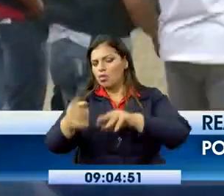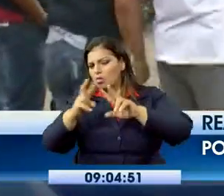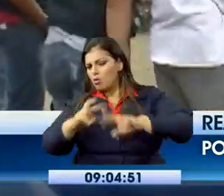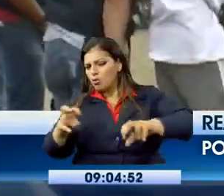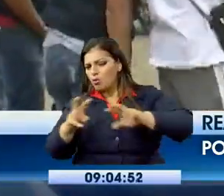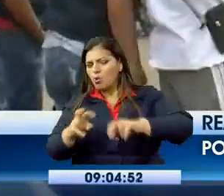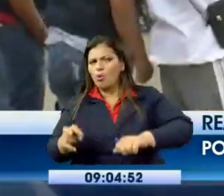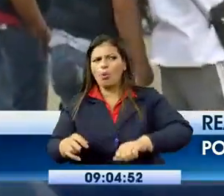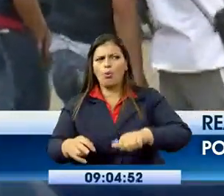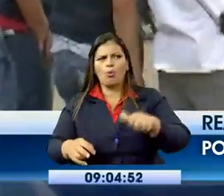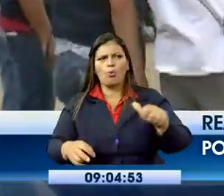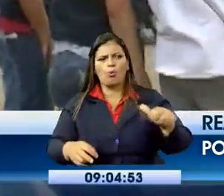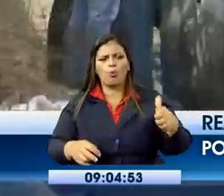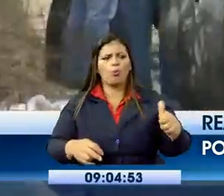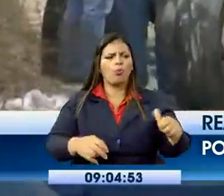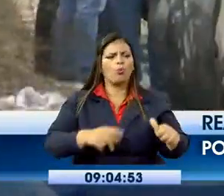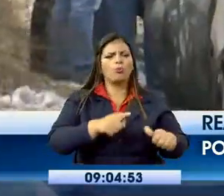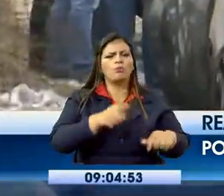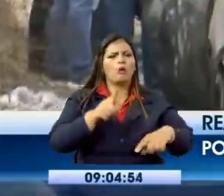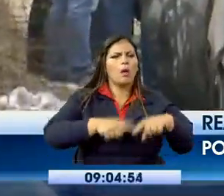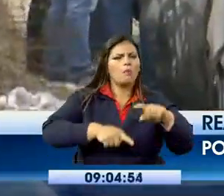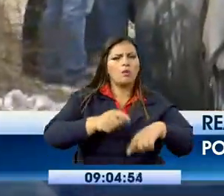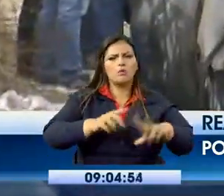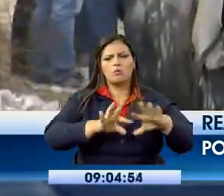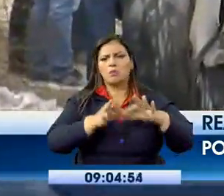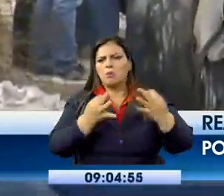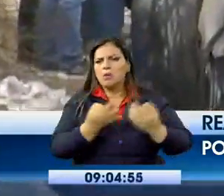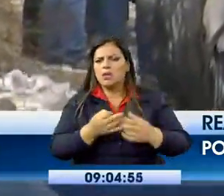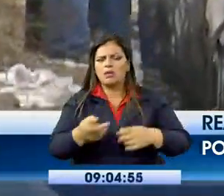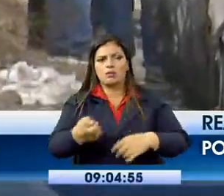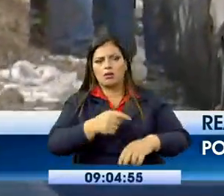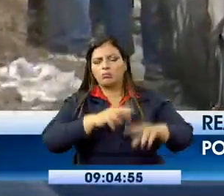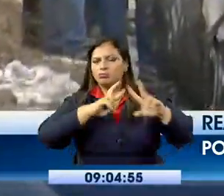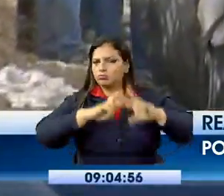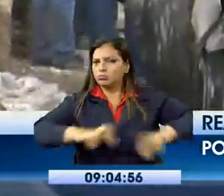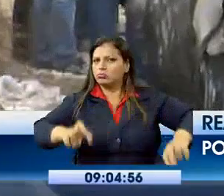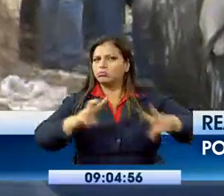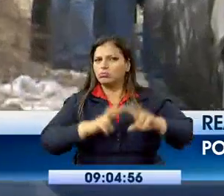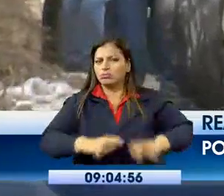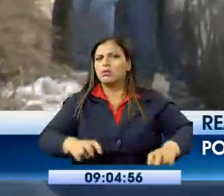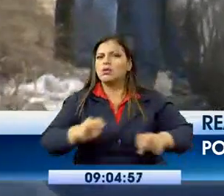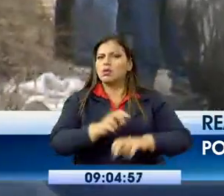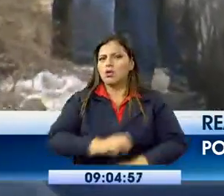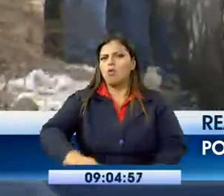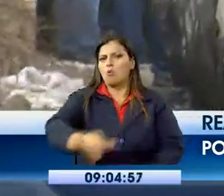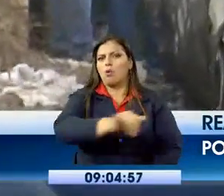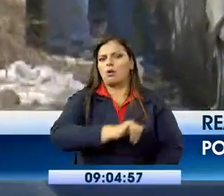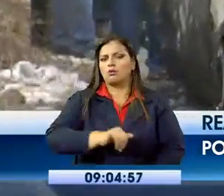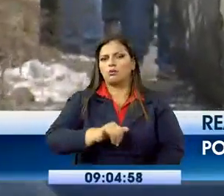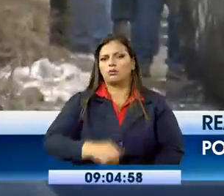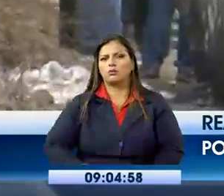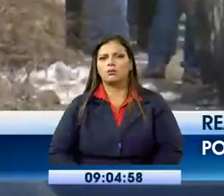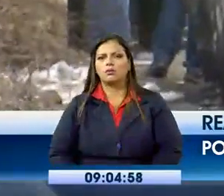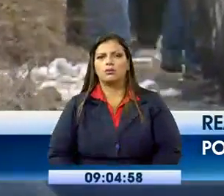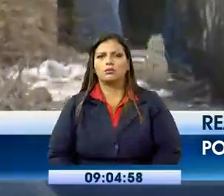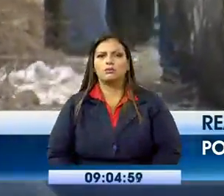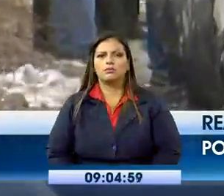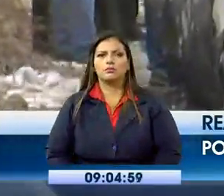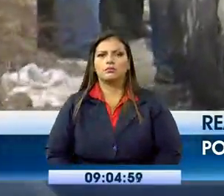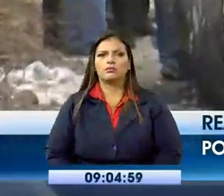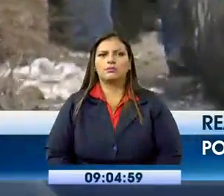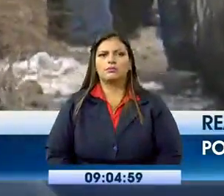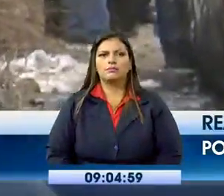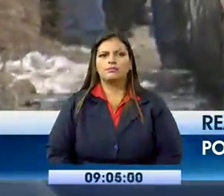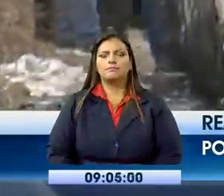víctimas. Se están investigando muchas personas, personas relacionadas a todos los occisos, ¿no? Para lograr